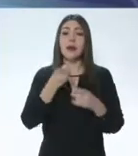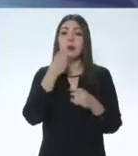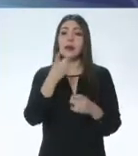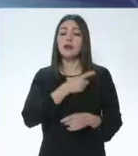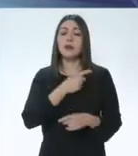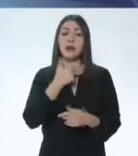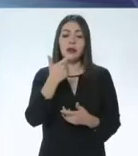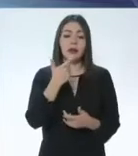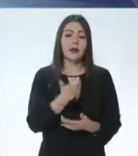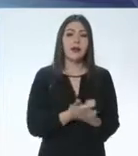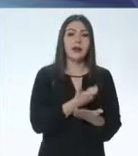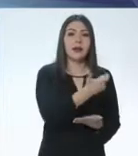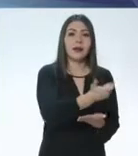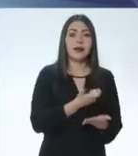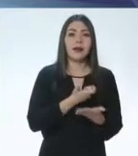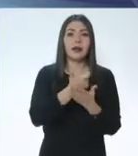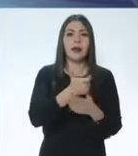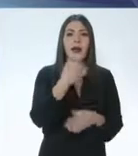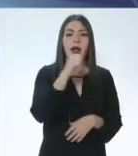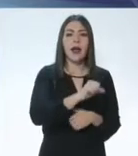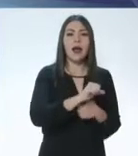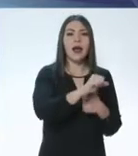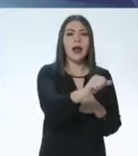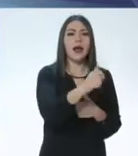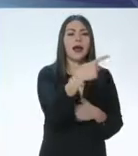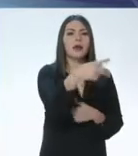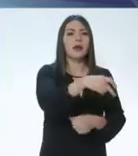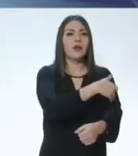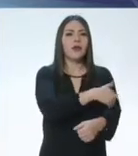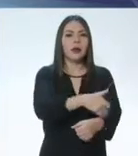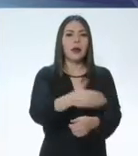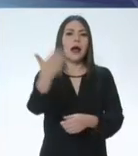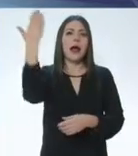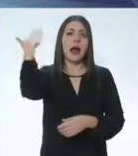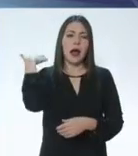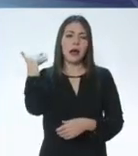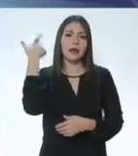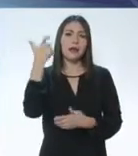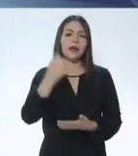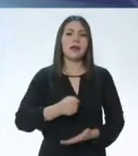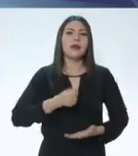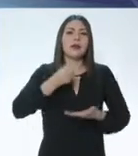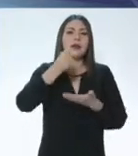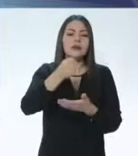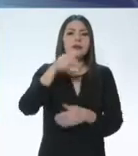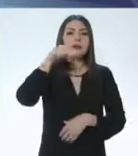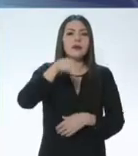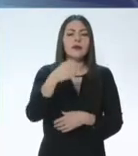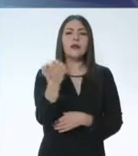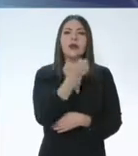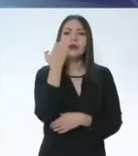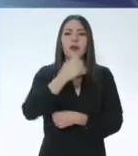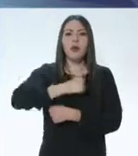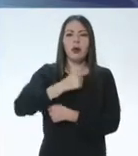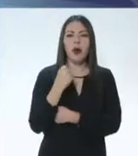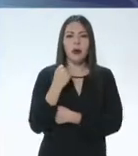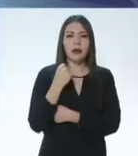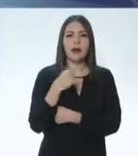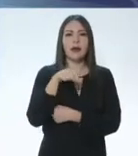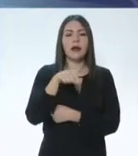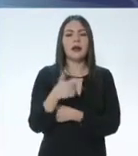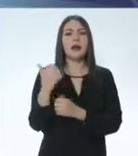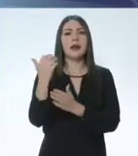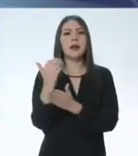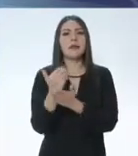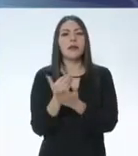Lo que se hacía antes es que se daba un subsidio a las estancias infantiles y entonces de esta forma, digamos, era menos costoso